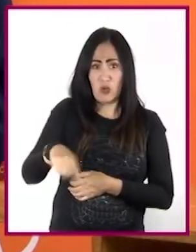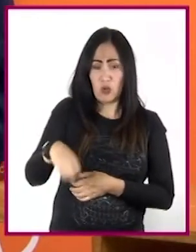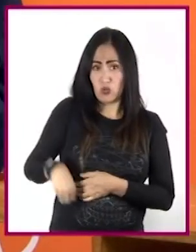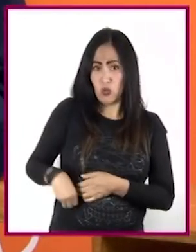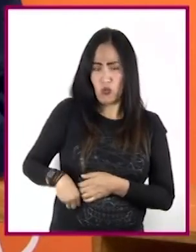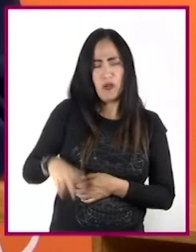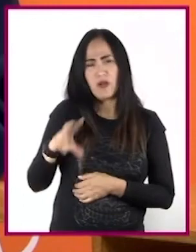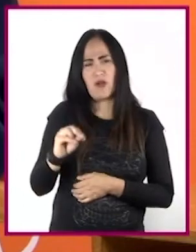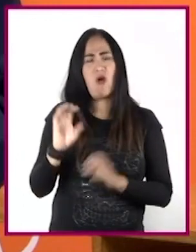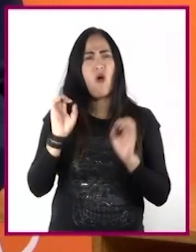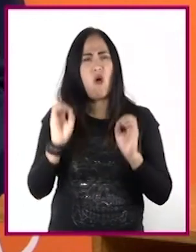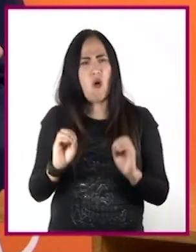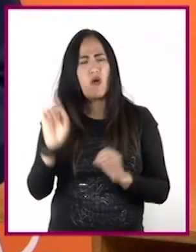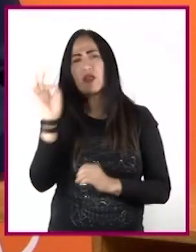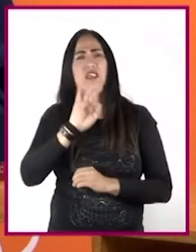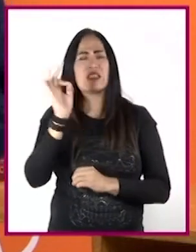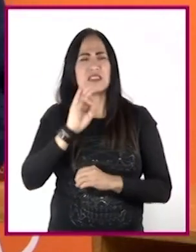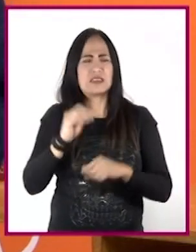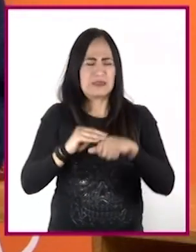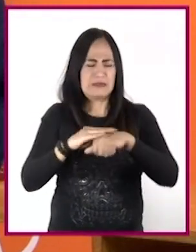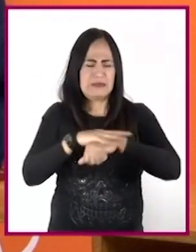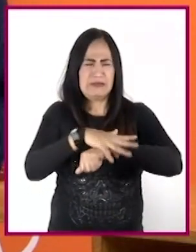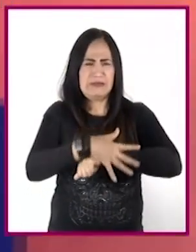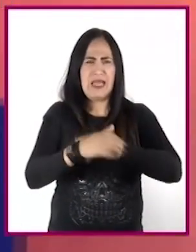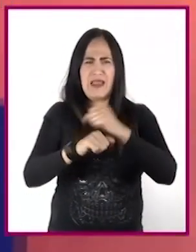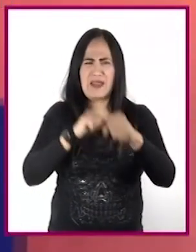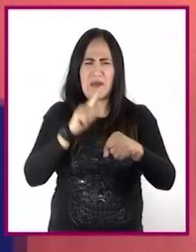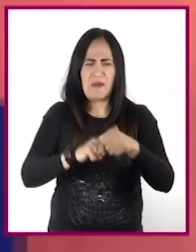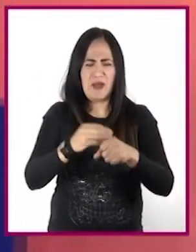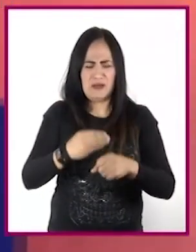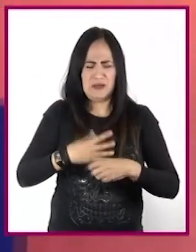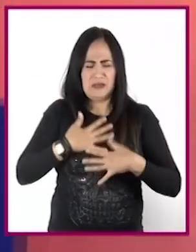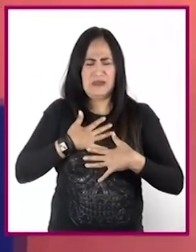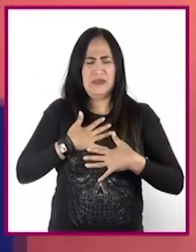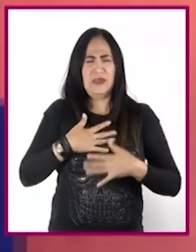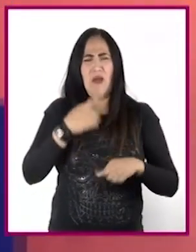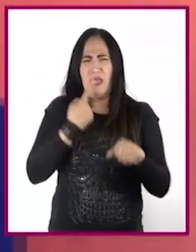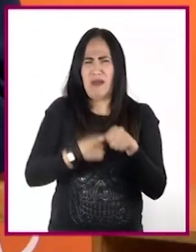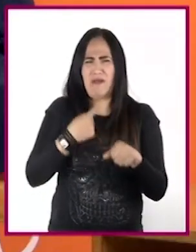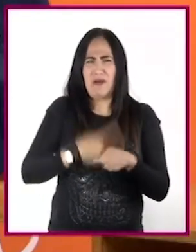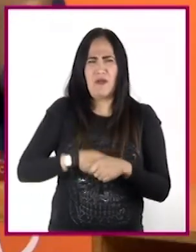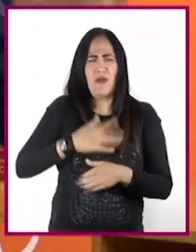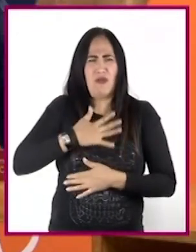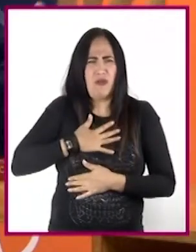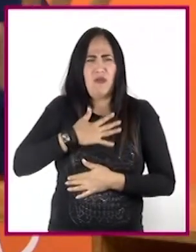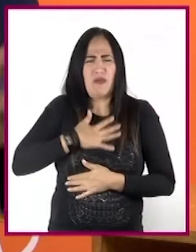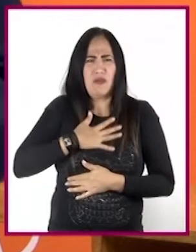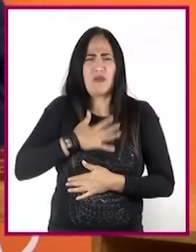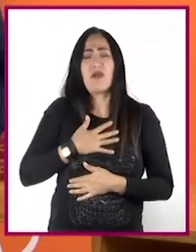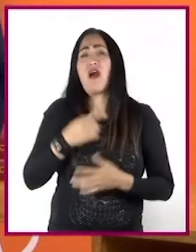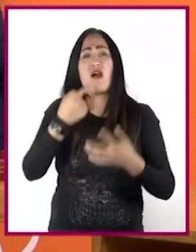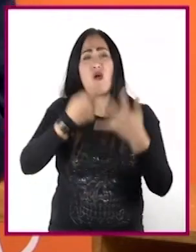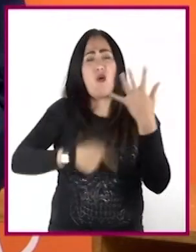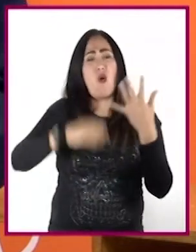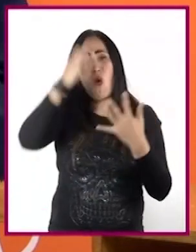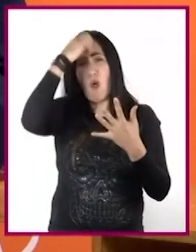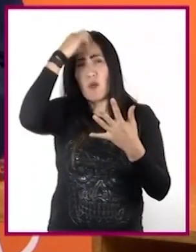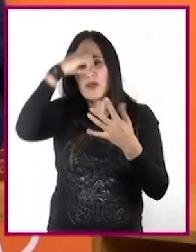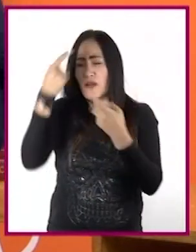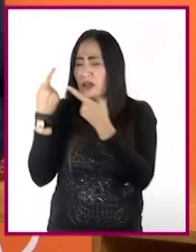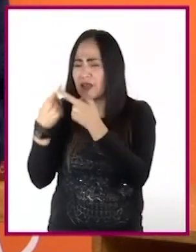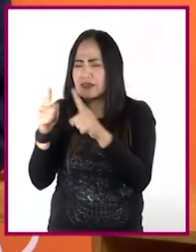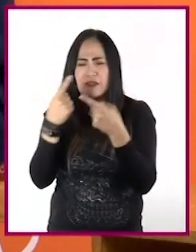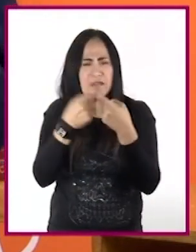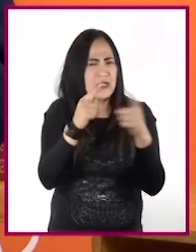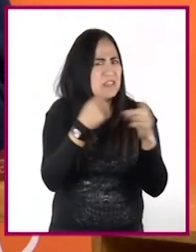la alergia que puede ocasionar el pelo de ciertas especies. Las opiniones pueden ser tan variadas como diferentes